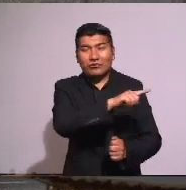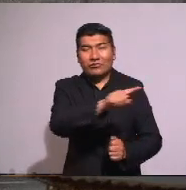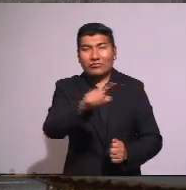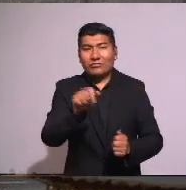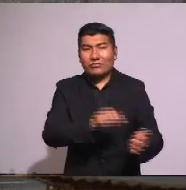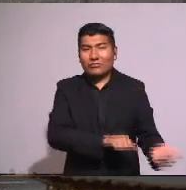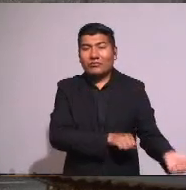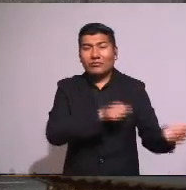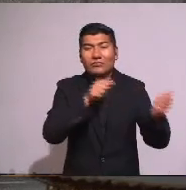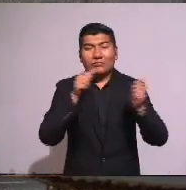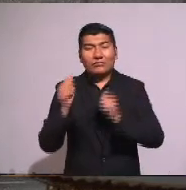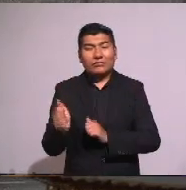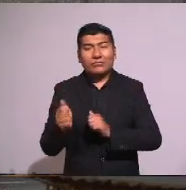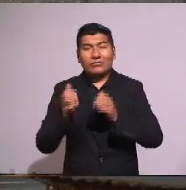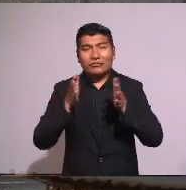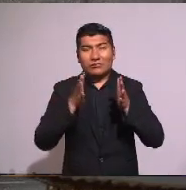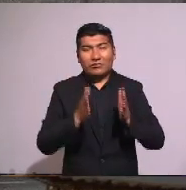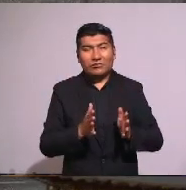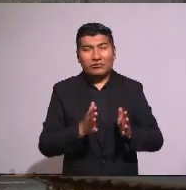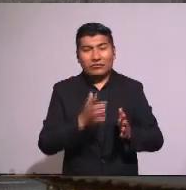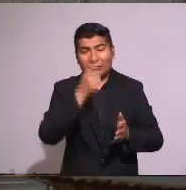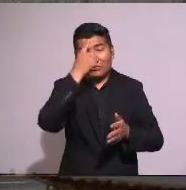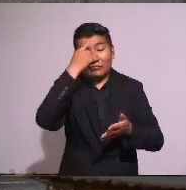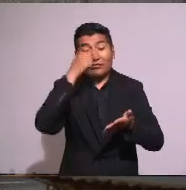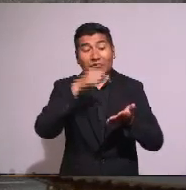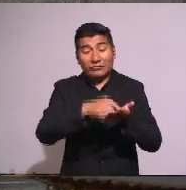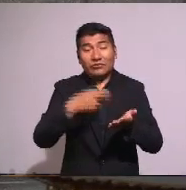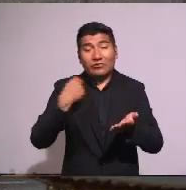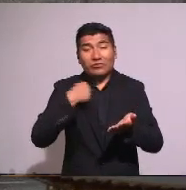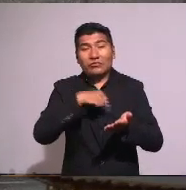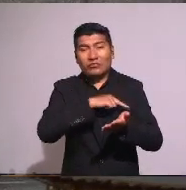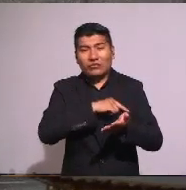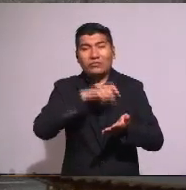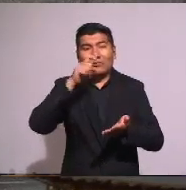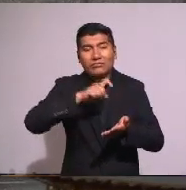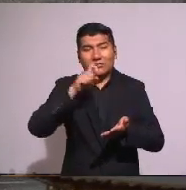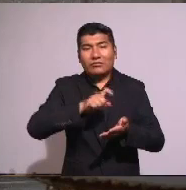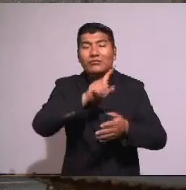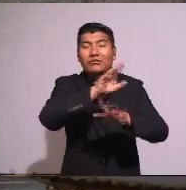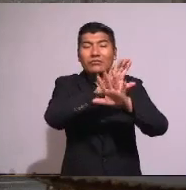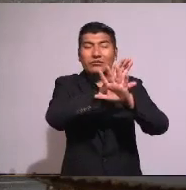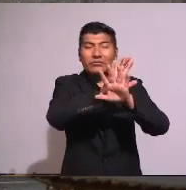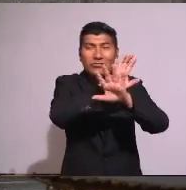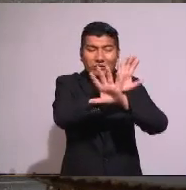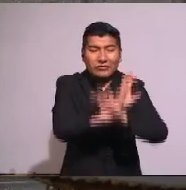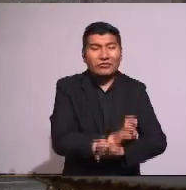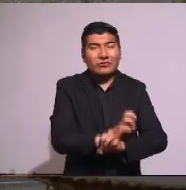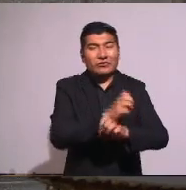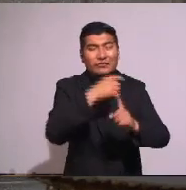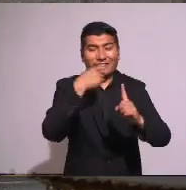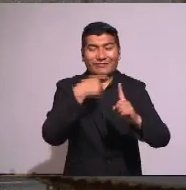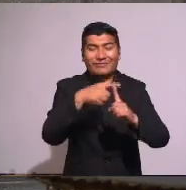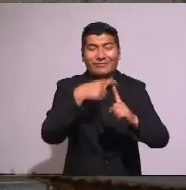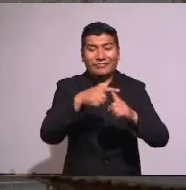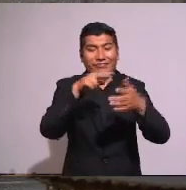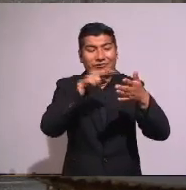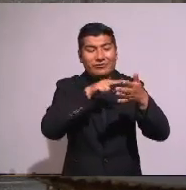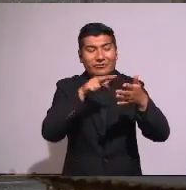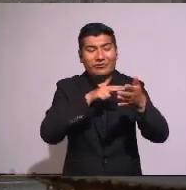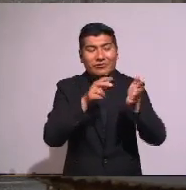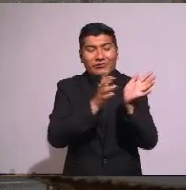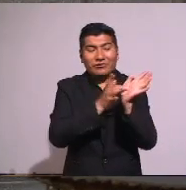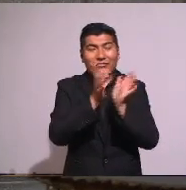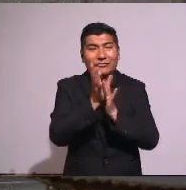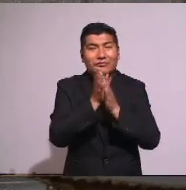bautizados. Por eso debemos cultivar un hábito, una costumbre de hacer la lectura